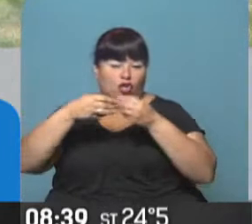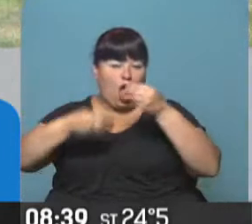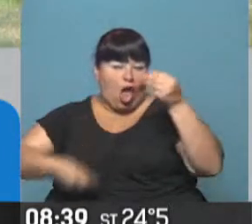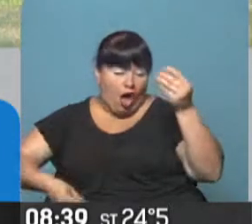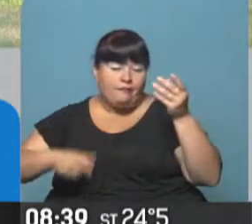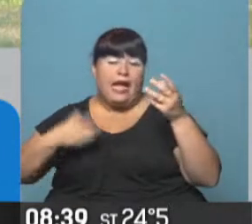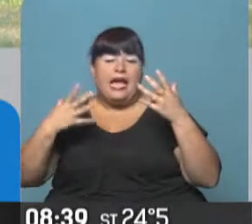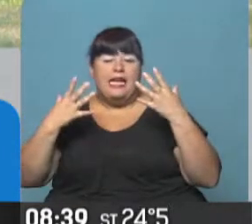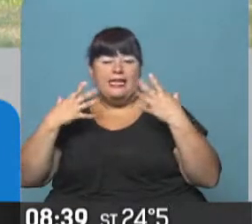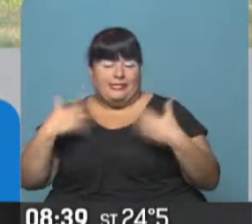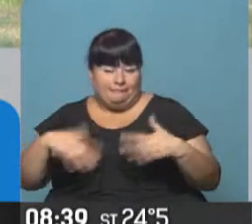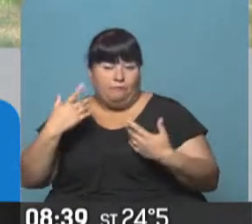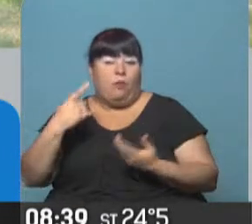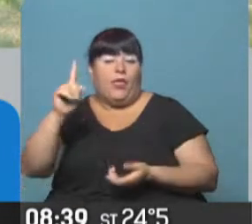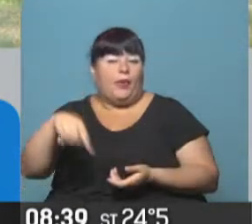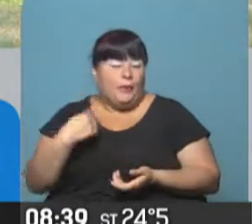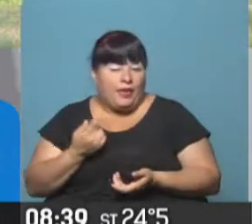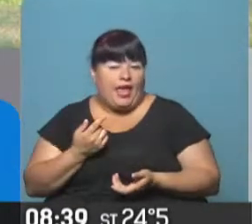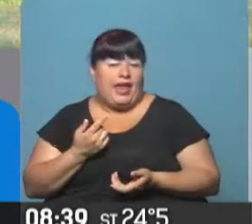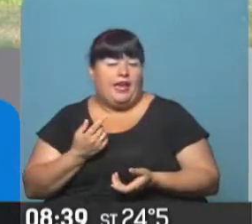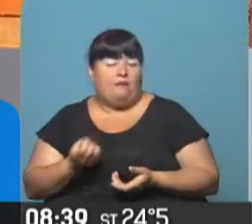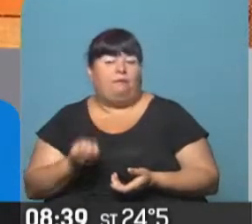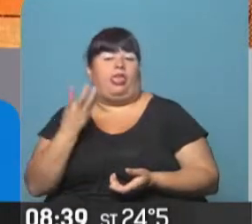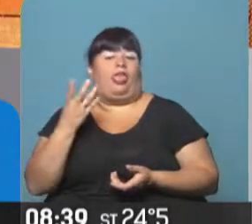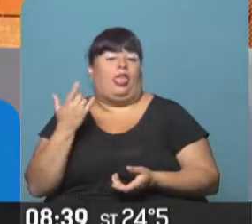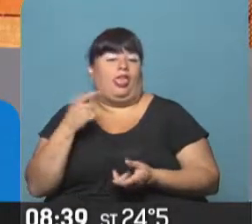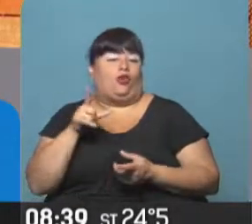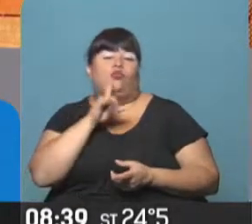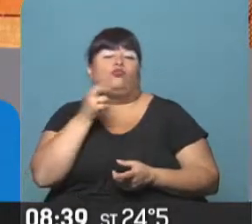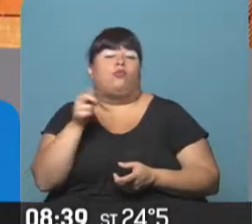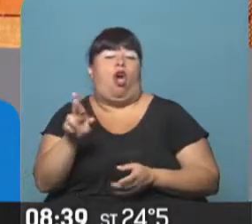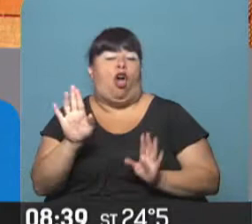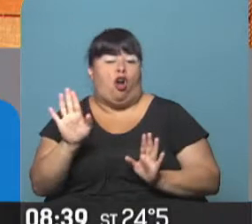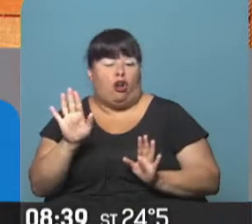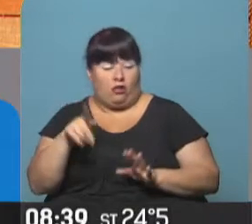justamente la irritación puede provocar la aparición de un tumor.